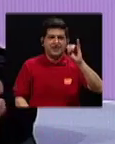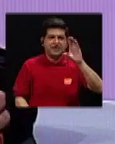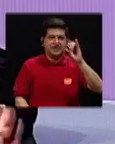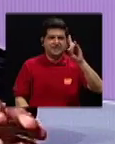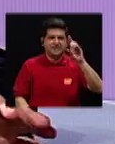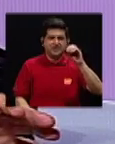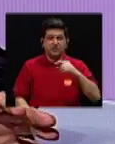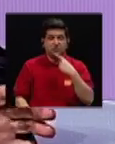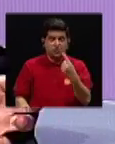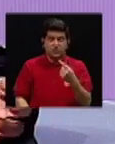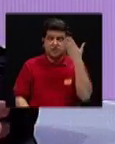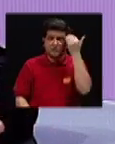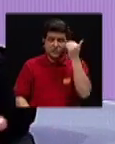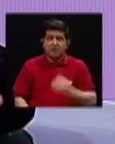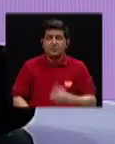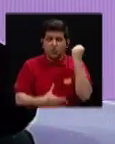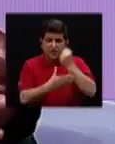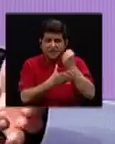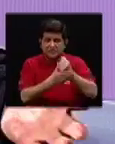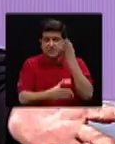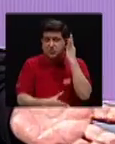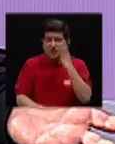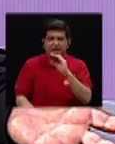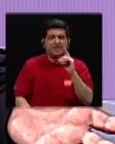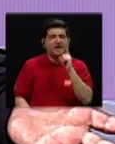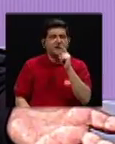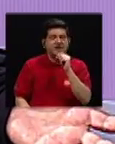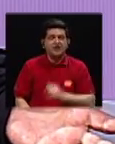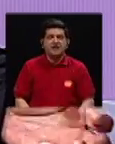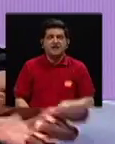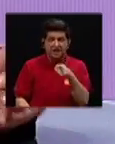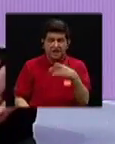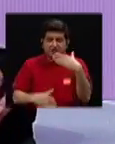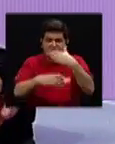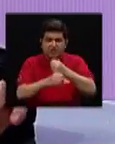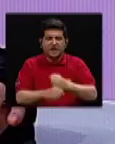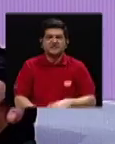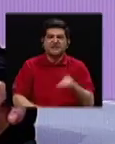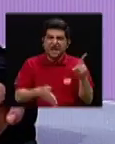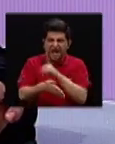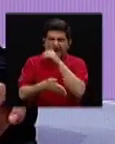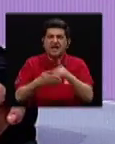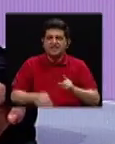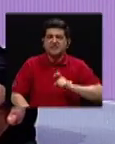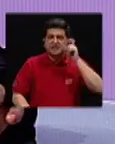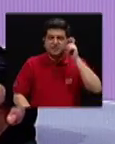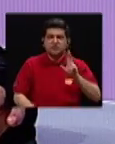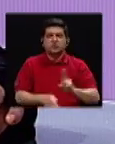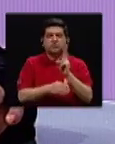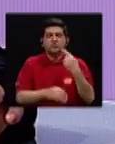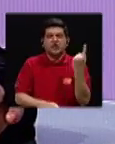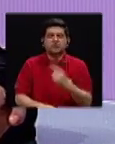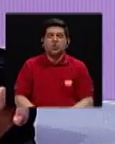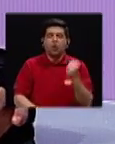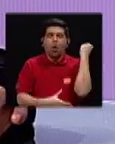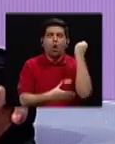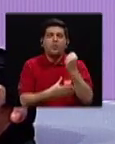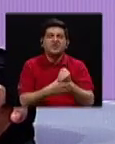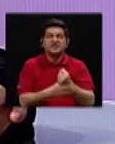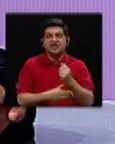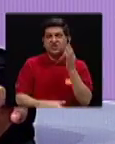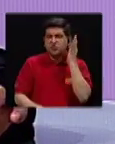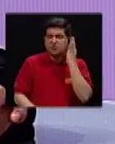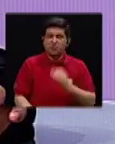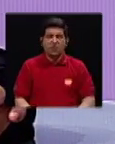mujeres y quiénes son los victimarios hay una discriminación de género si utilizáramos homicidio de mujeres no